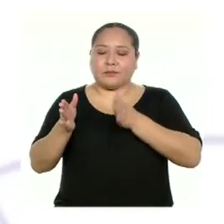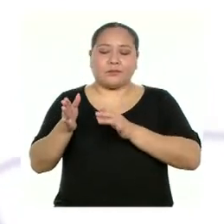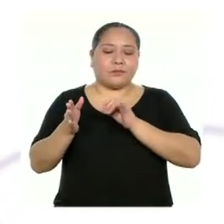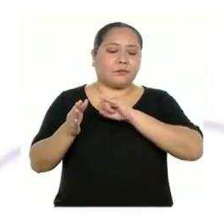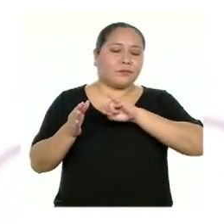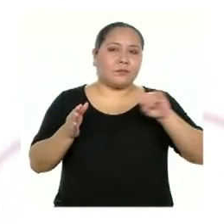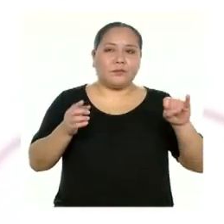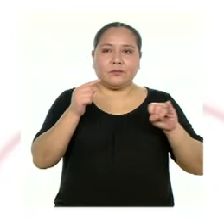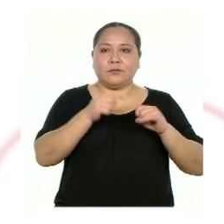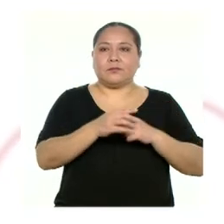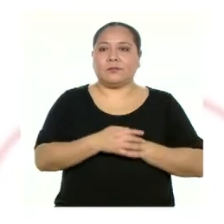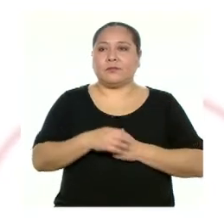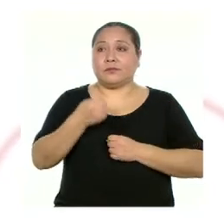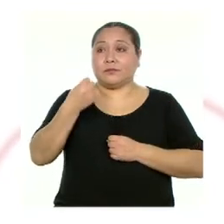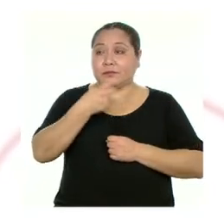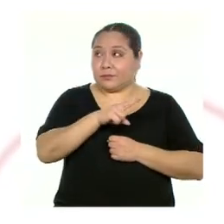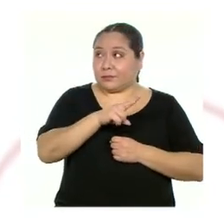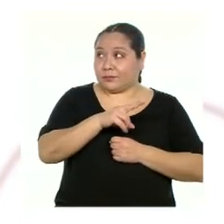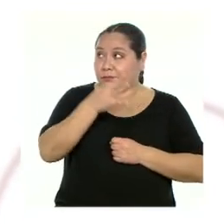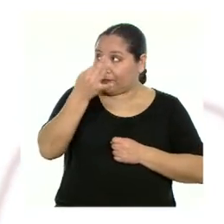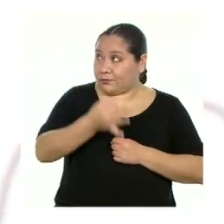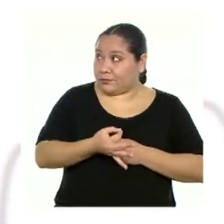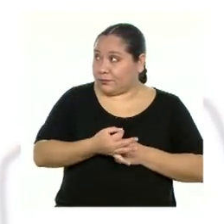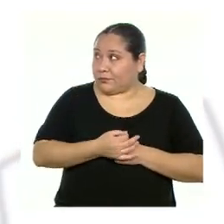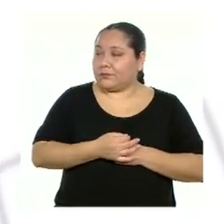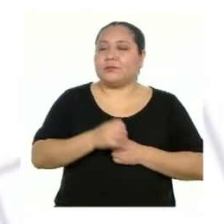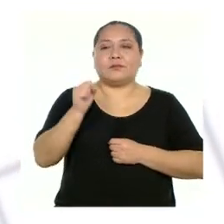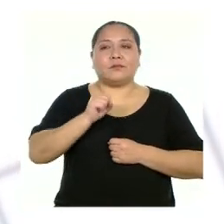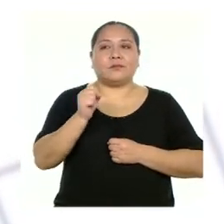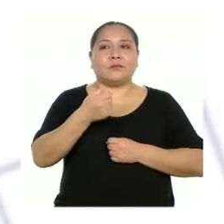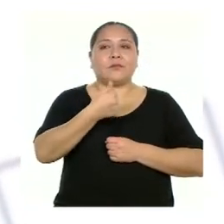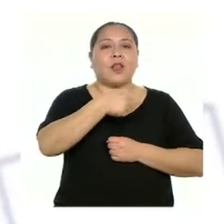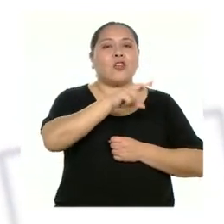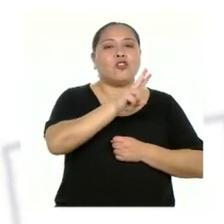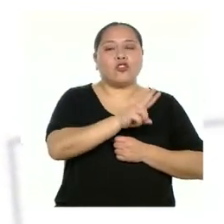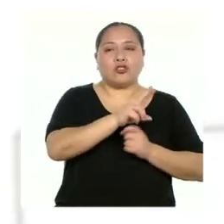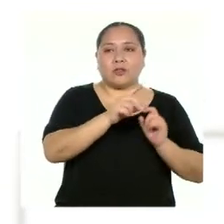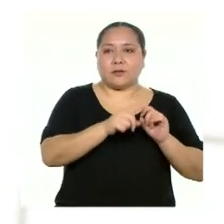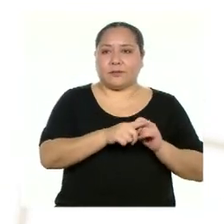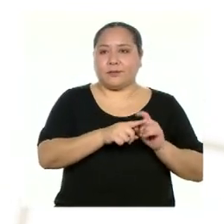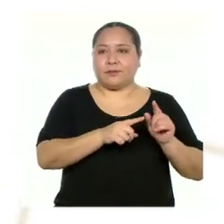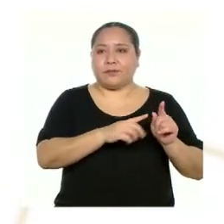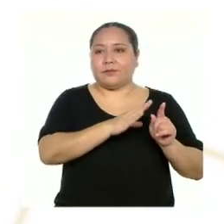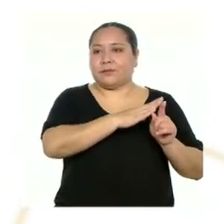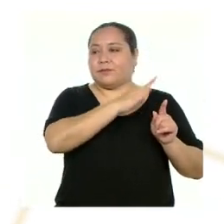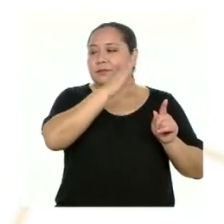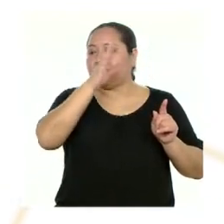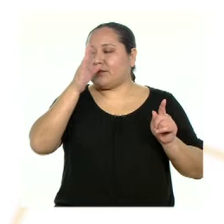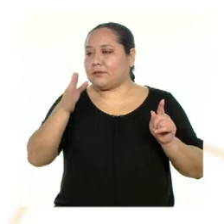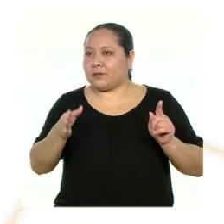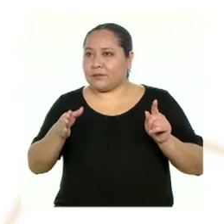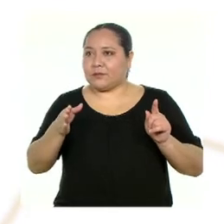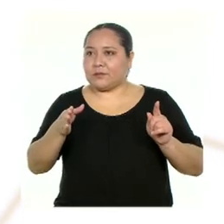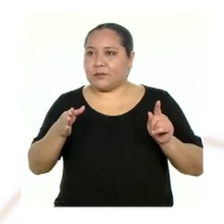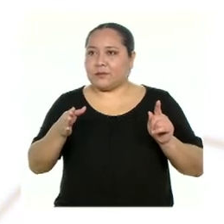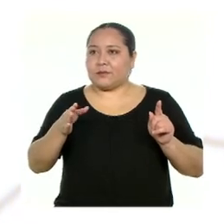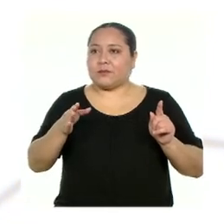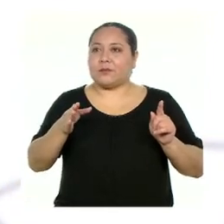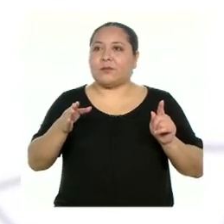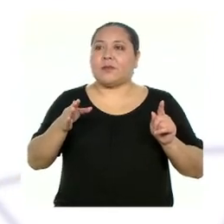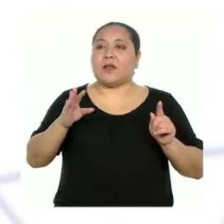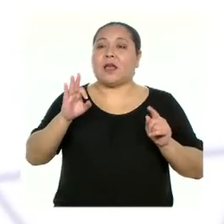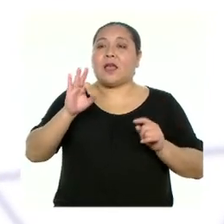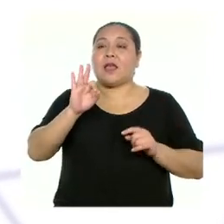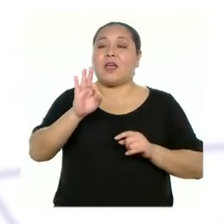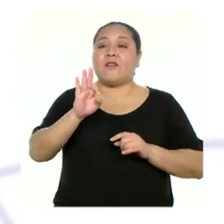que en este caso es 12, ¿cierto? 12, sí. Después se indica la frecuencia del intervalo modal, que